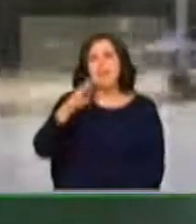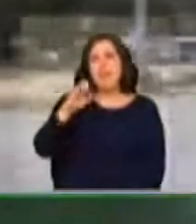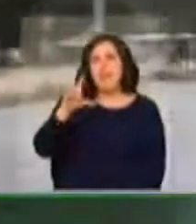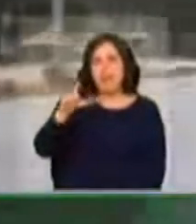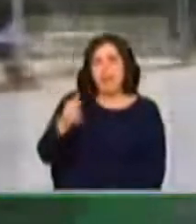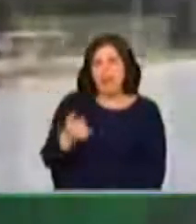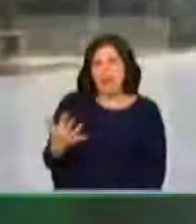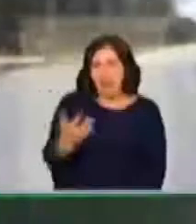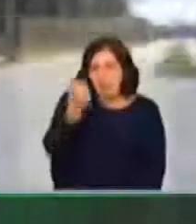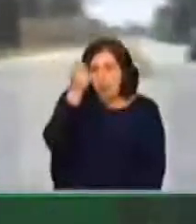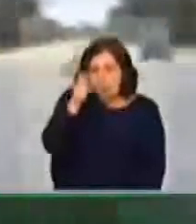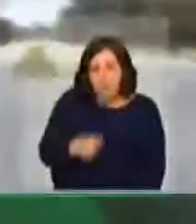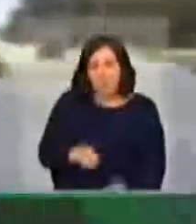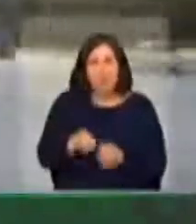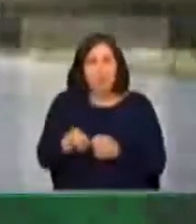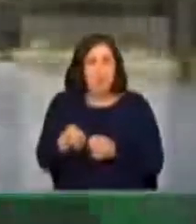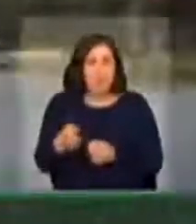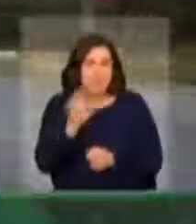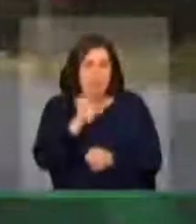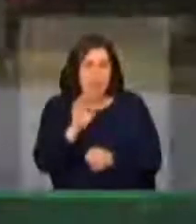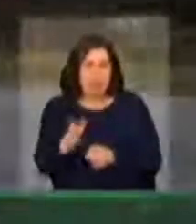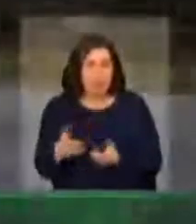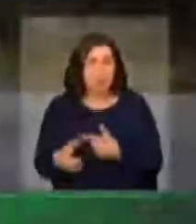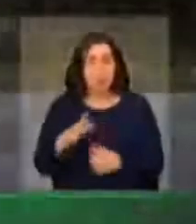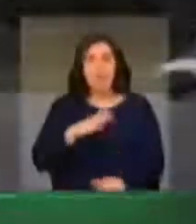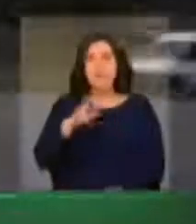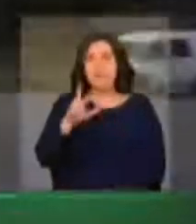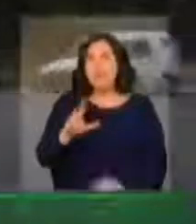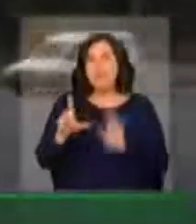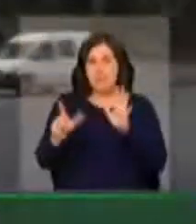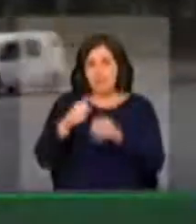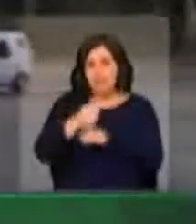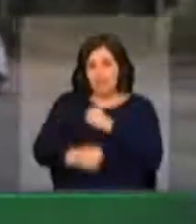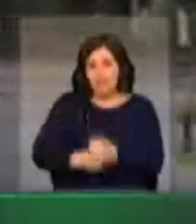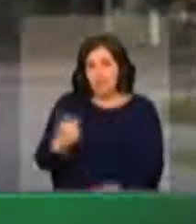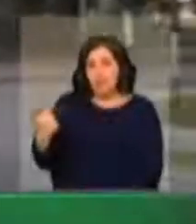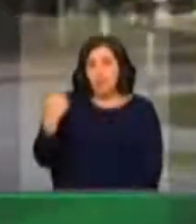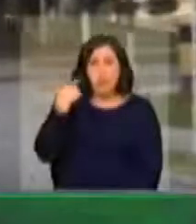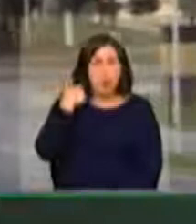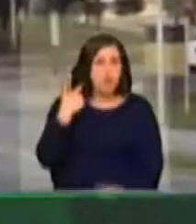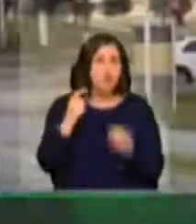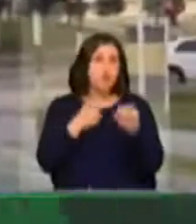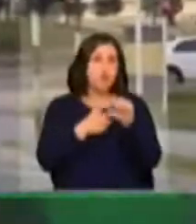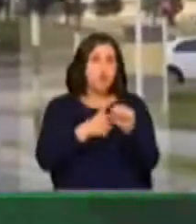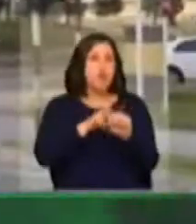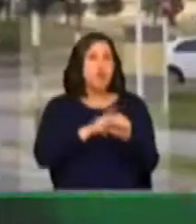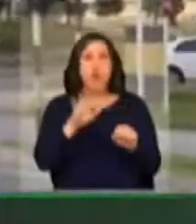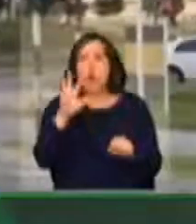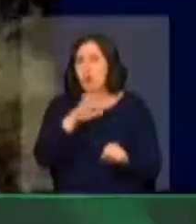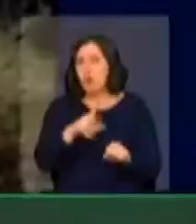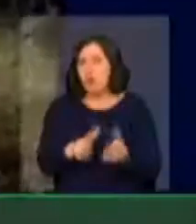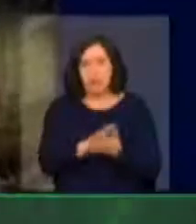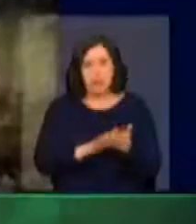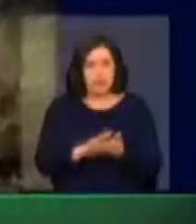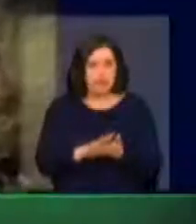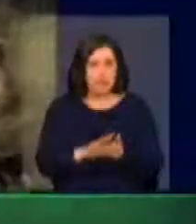perros al norte de Avenida Yanatacio. Tenía 37 años, la mataron con dos tiros en la nuca y no le robaron nada.